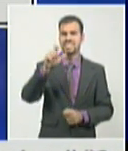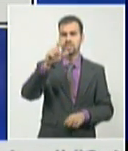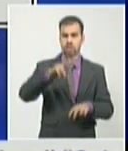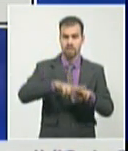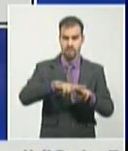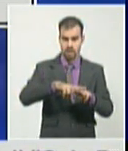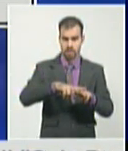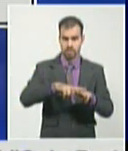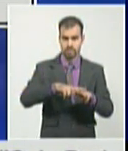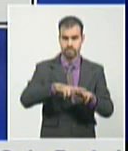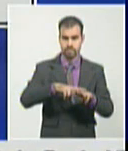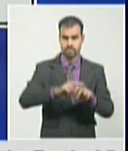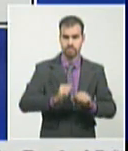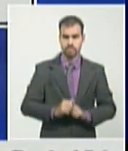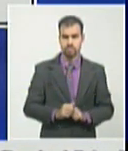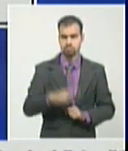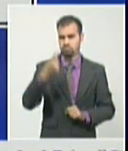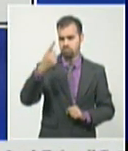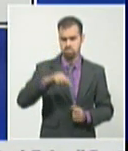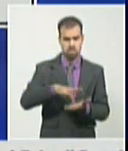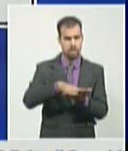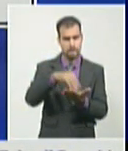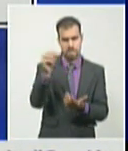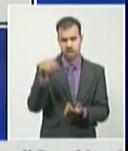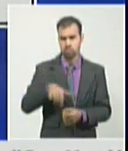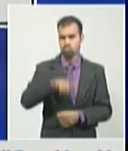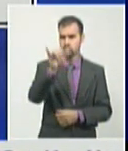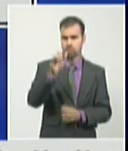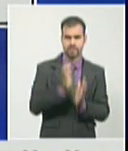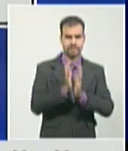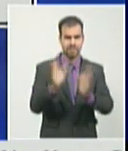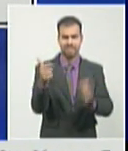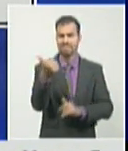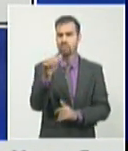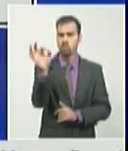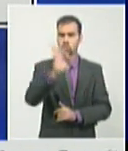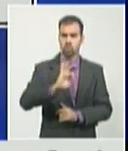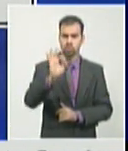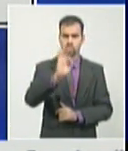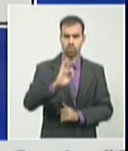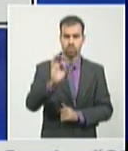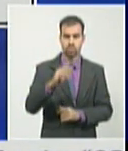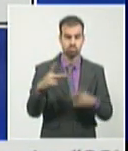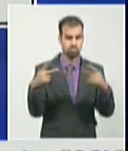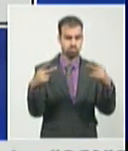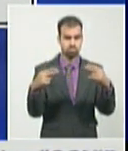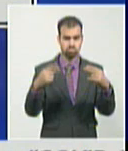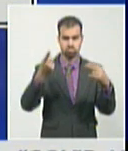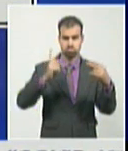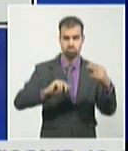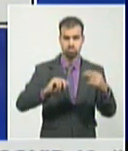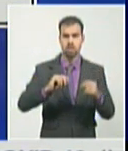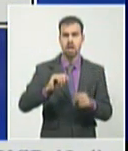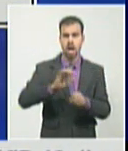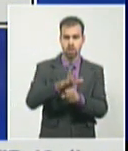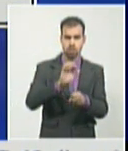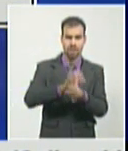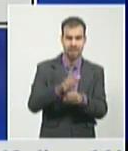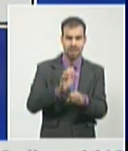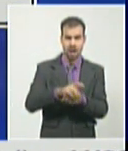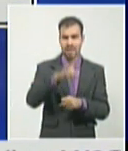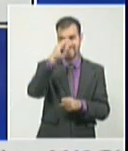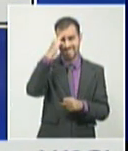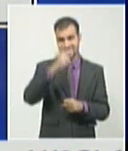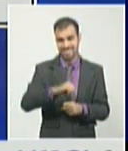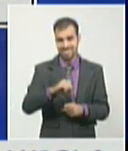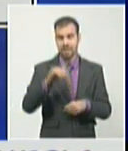plaza a la revolución voy a los amigos del padrón 10 de octubre cárdenas arroyo naranjo la lista cerro playa van al este